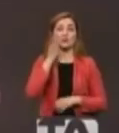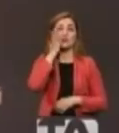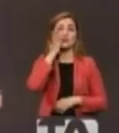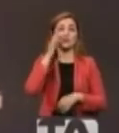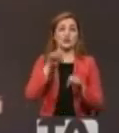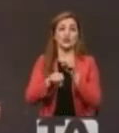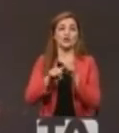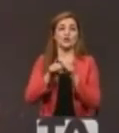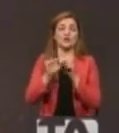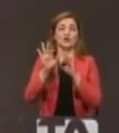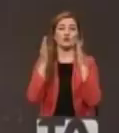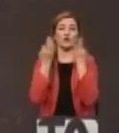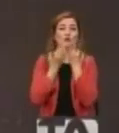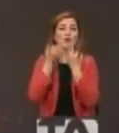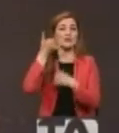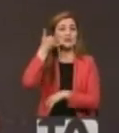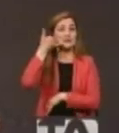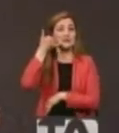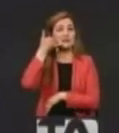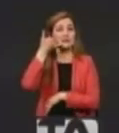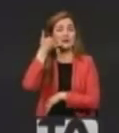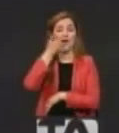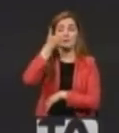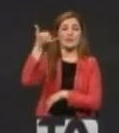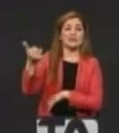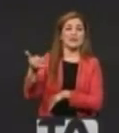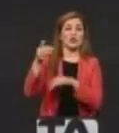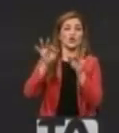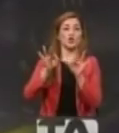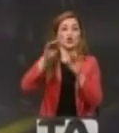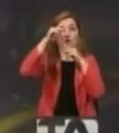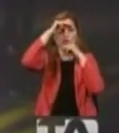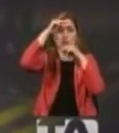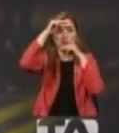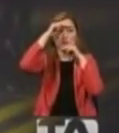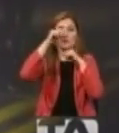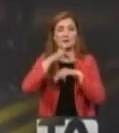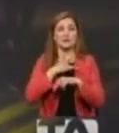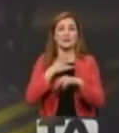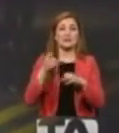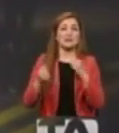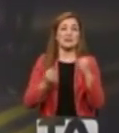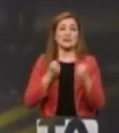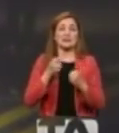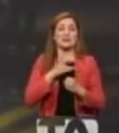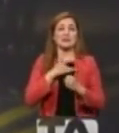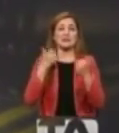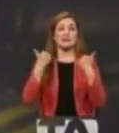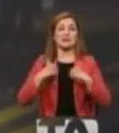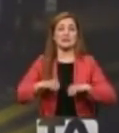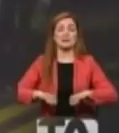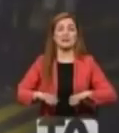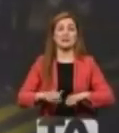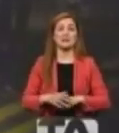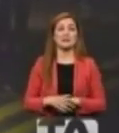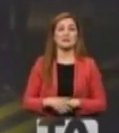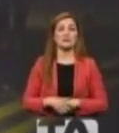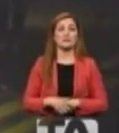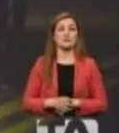Los familiares vía telefónica conocieron de la novedad y al confirmar la noticia no asimilaban su inesperada partida.